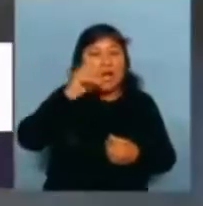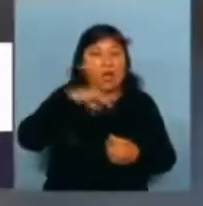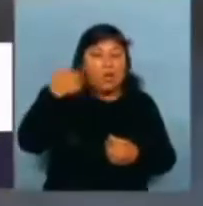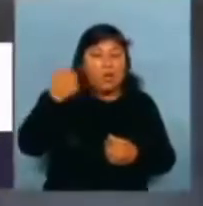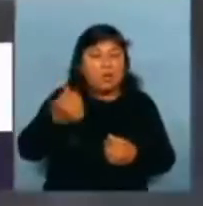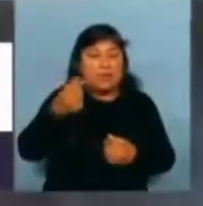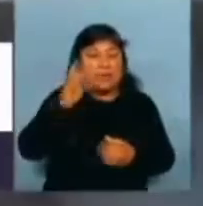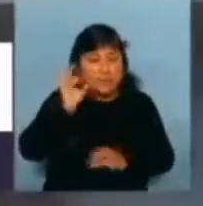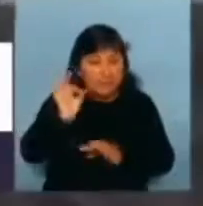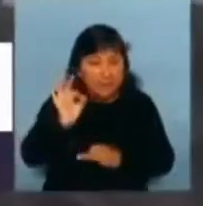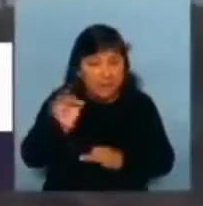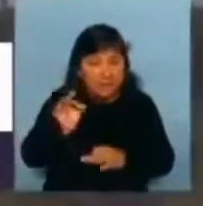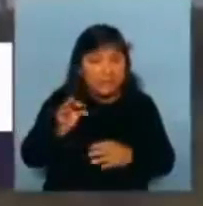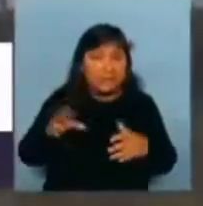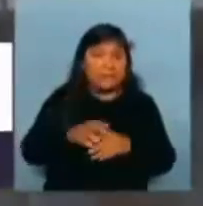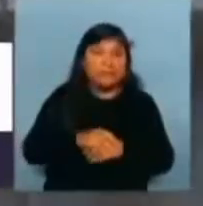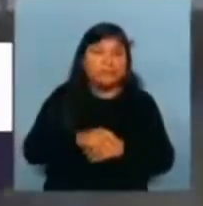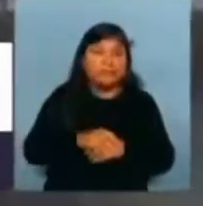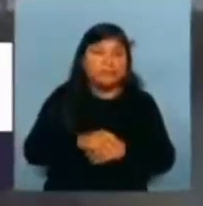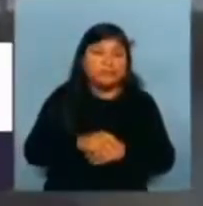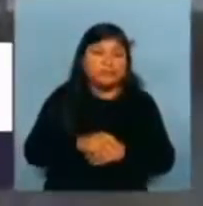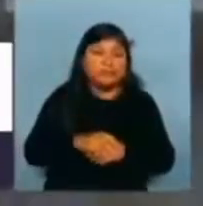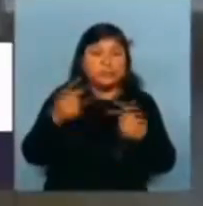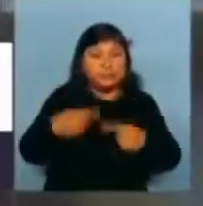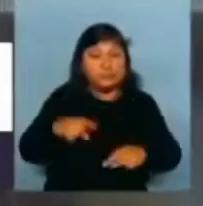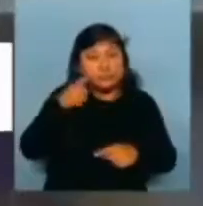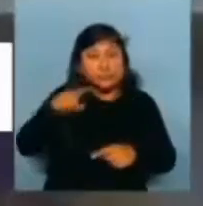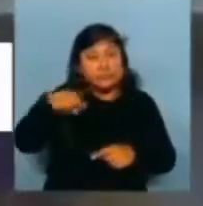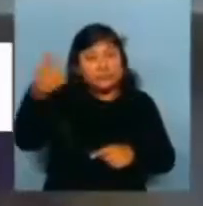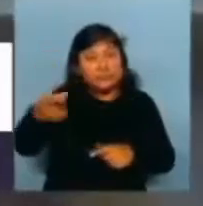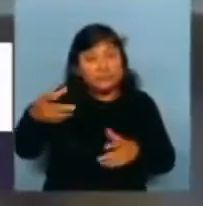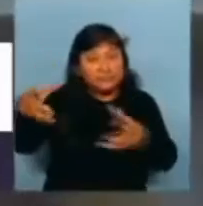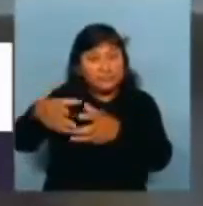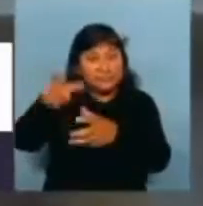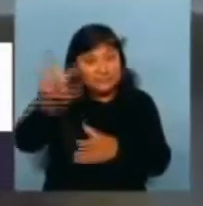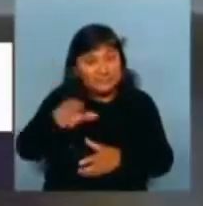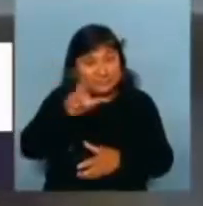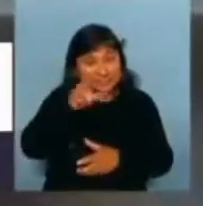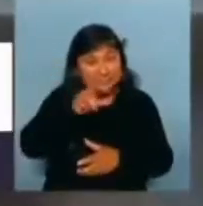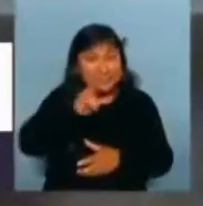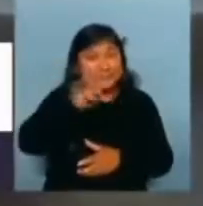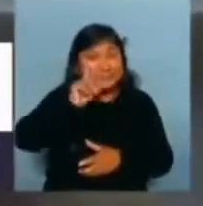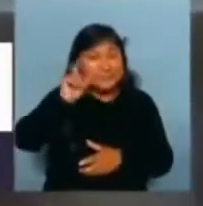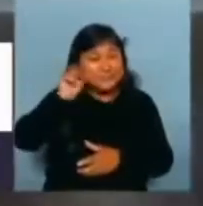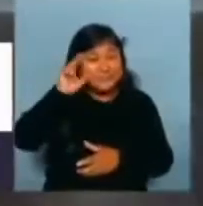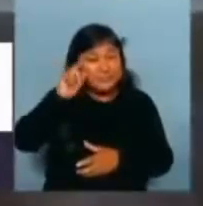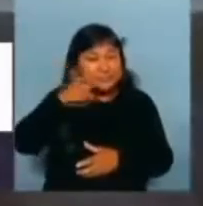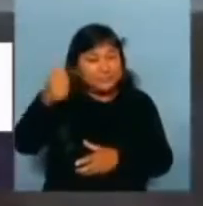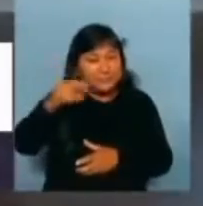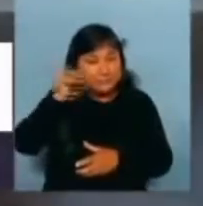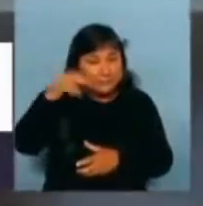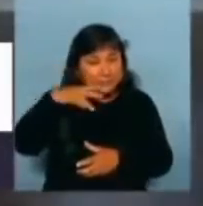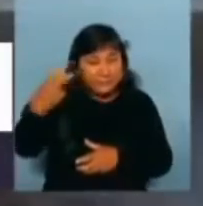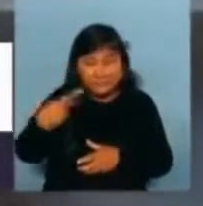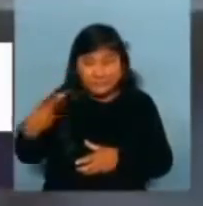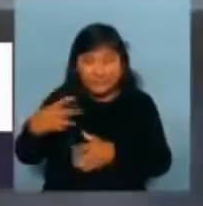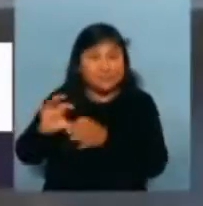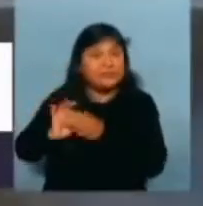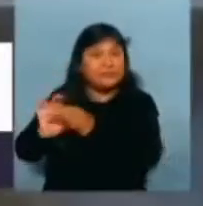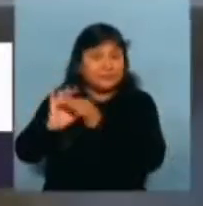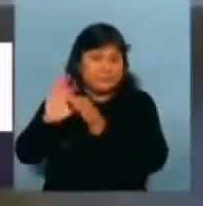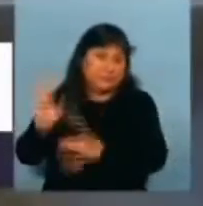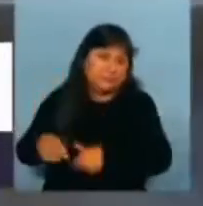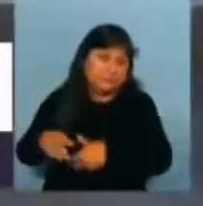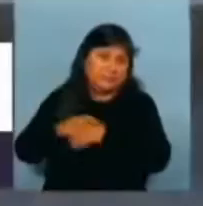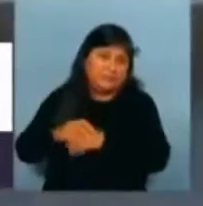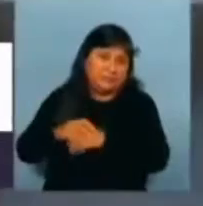amistad que te une con la Tigresa Acuña a partir del trabajo y bueno, y de las peleas anteriores, pero que ya no te acompaña en el